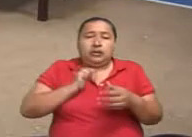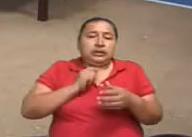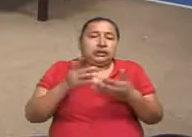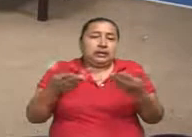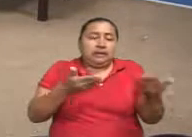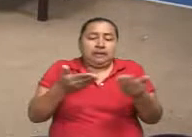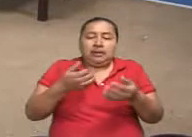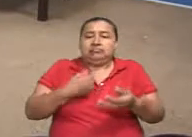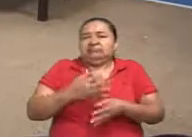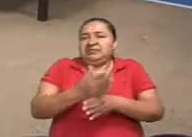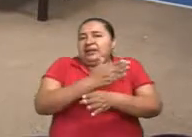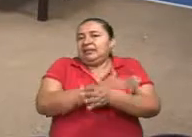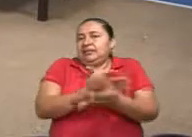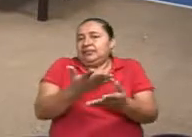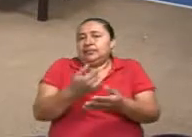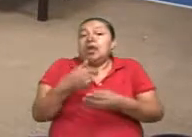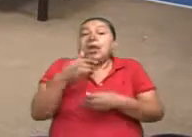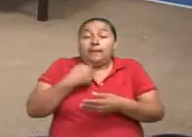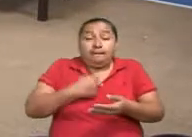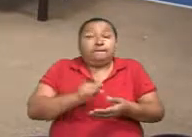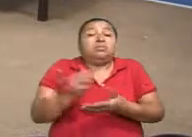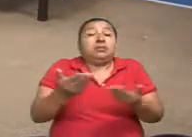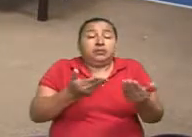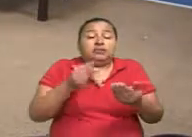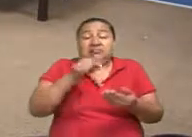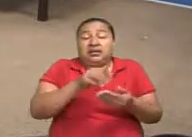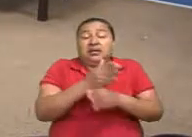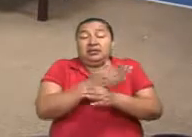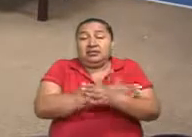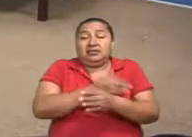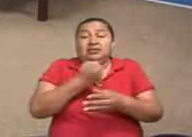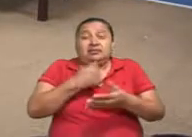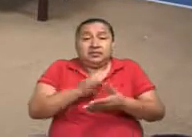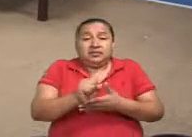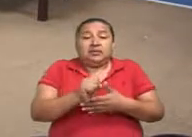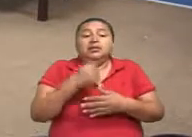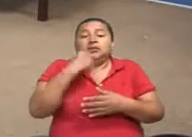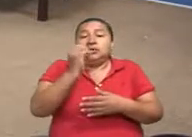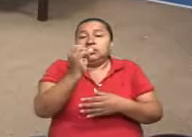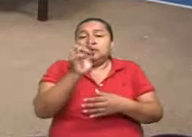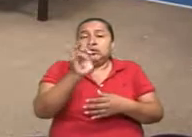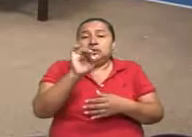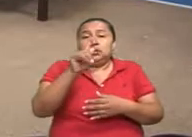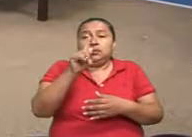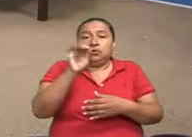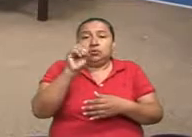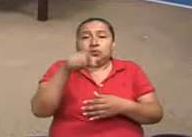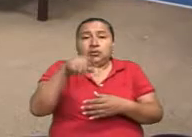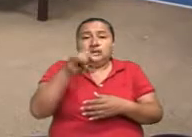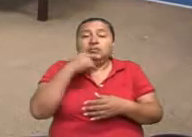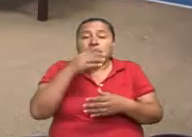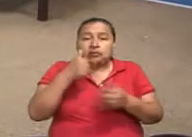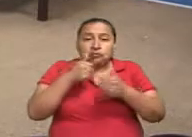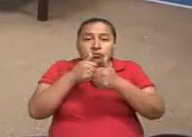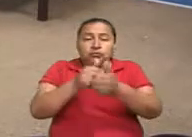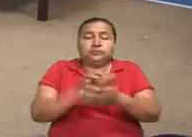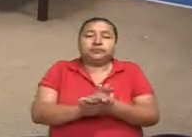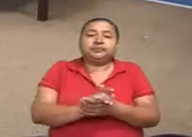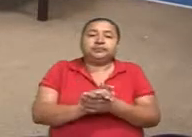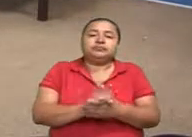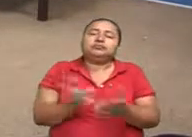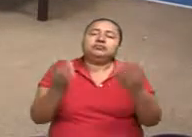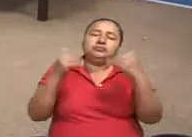prematuros. Este niño era prematuro. Entonces tuvo su criptorquía, pero ya está llevando su seguimiento. Ahora, ¿qué